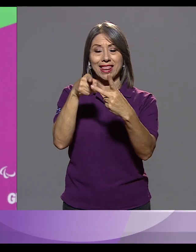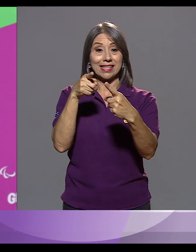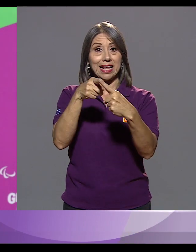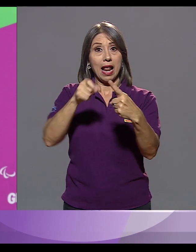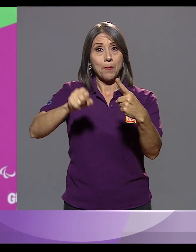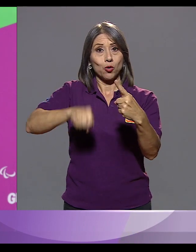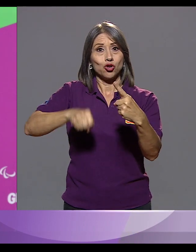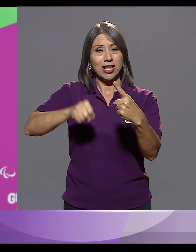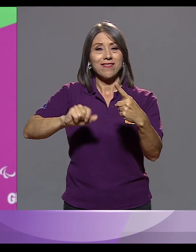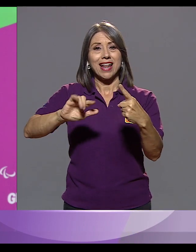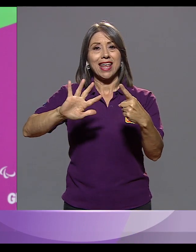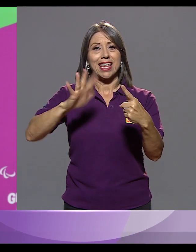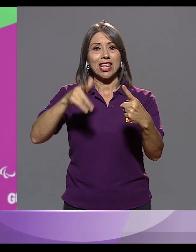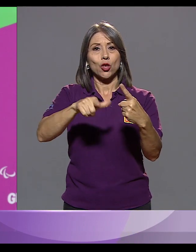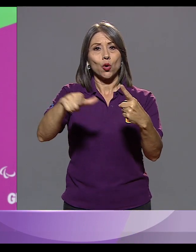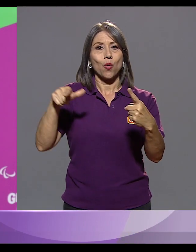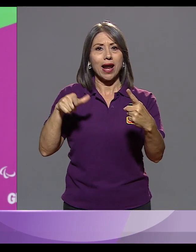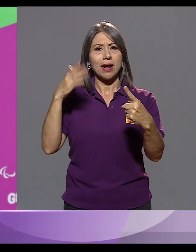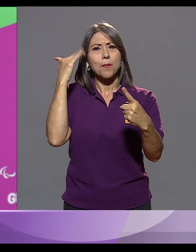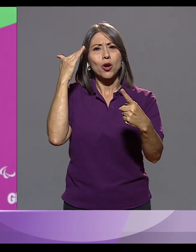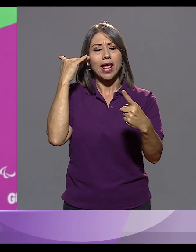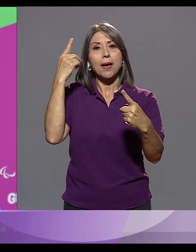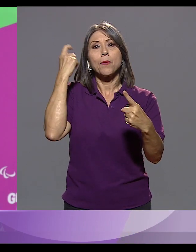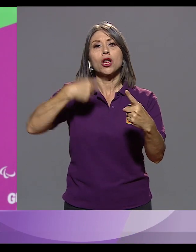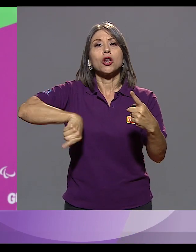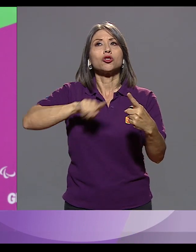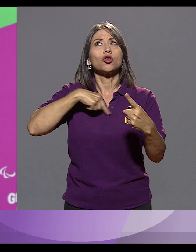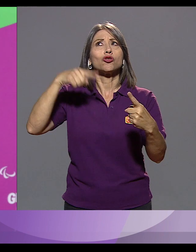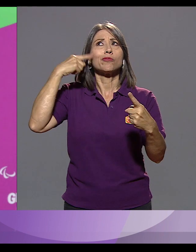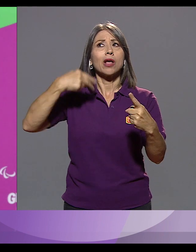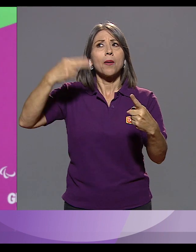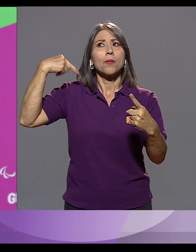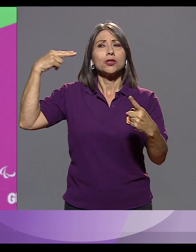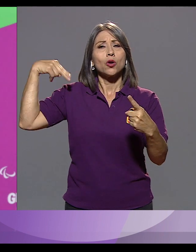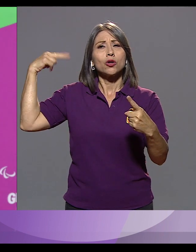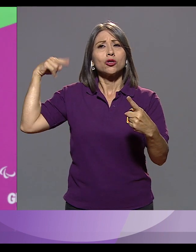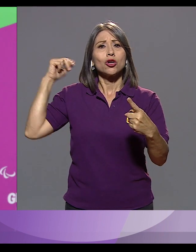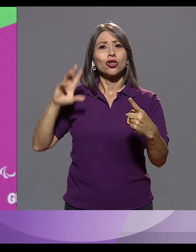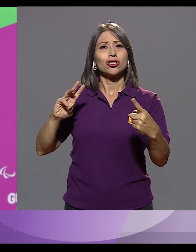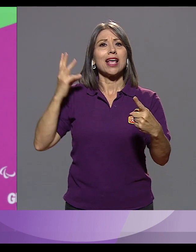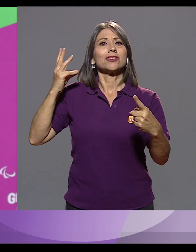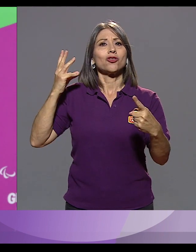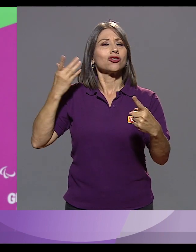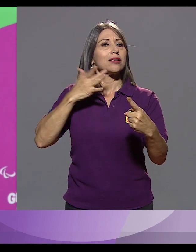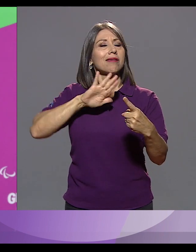en quinto lugar. ¿Por qué? Porque teníamos que romper el histórico de que somos sextos.